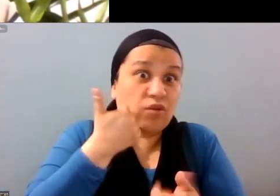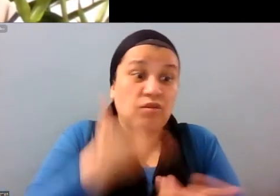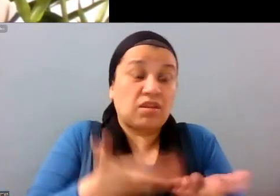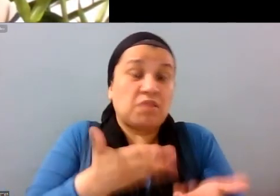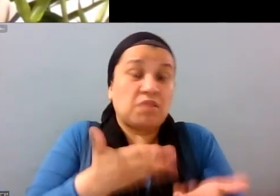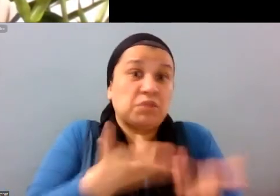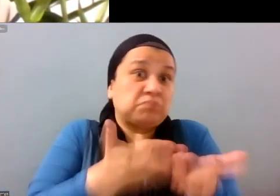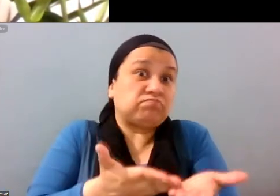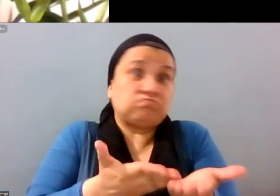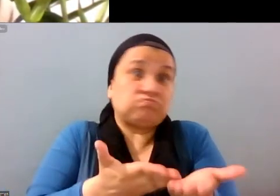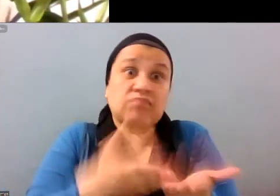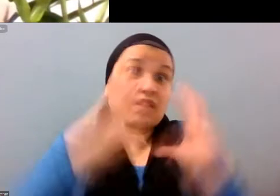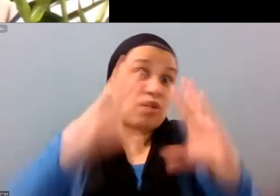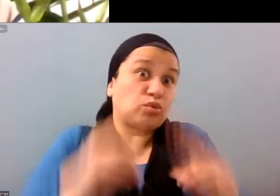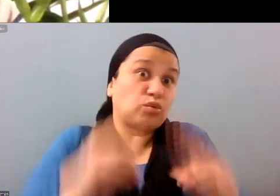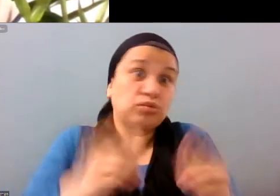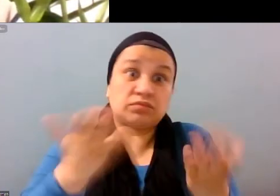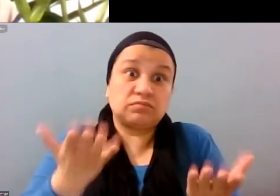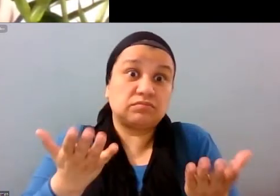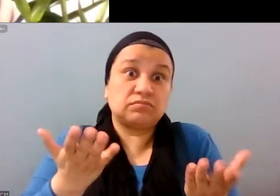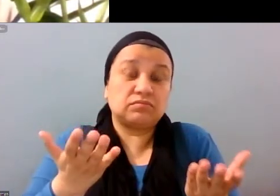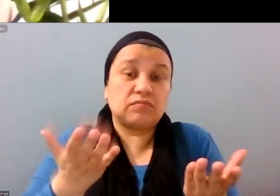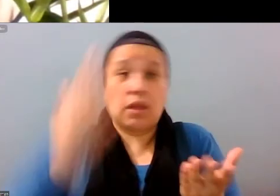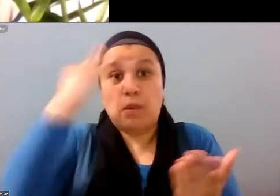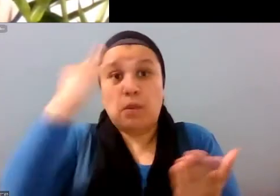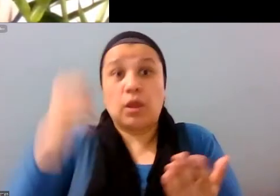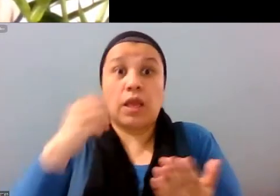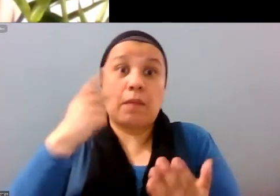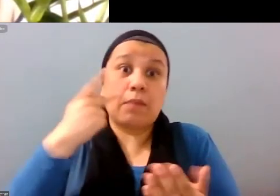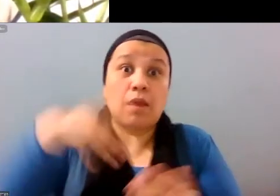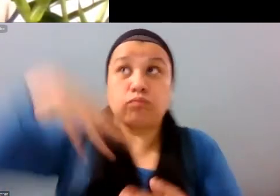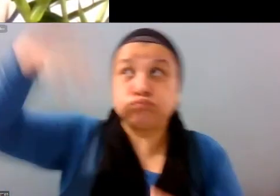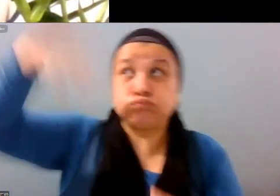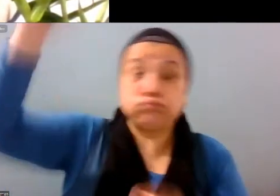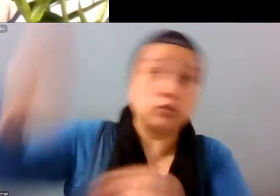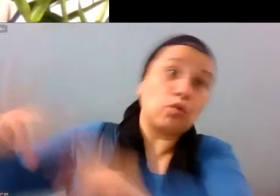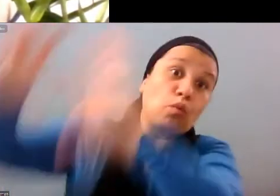de la noche por ejemplo porque el papá se lo llevó todo el día al trabajo